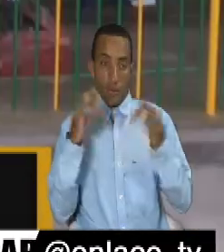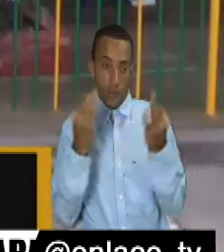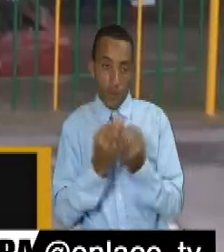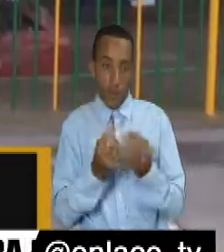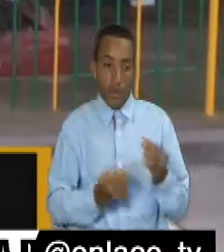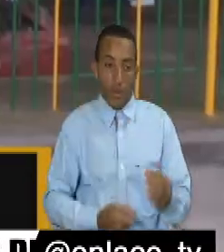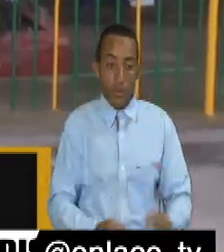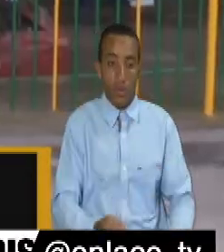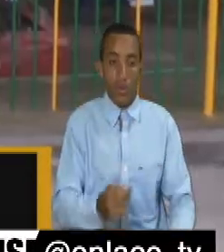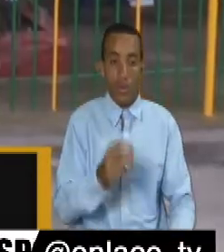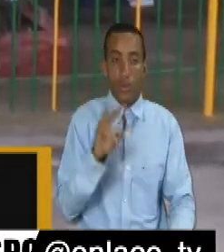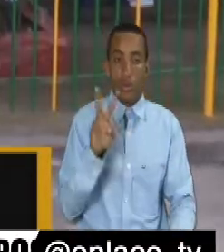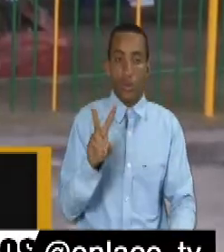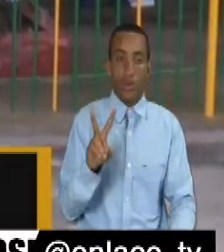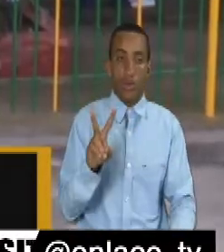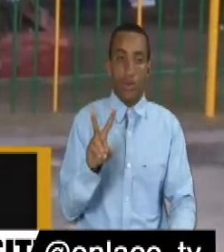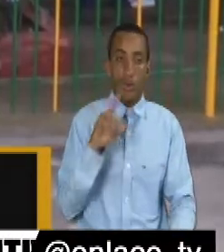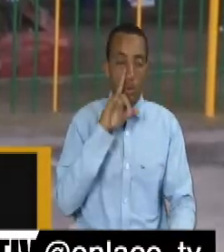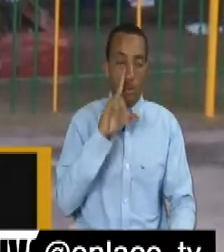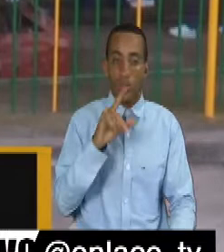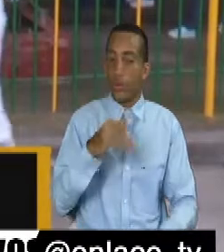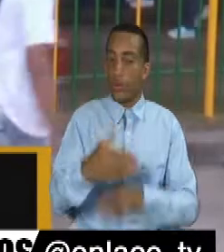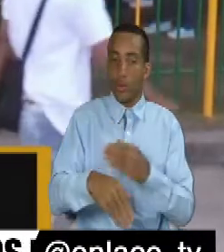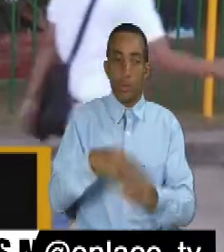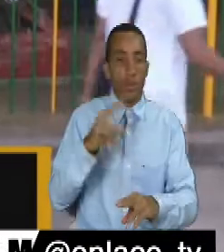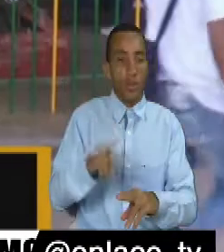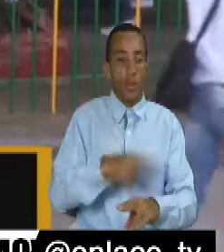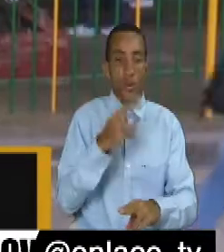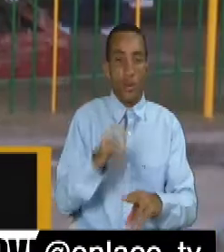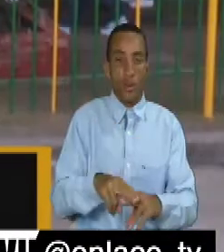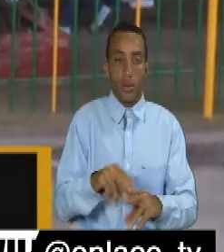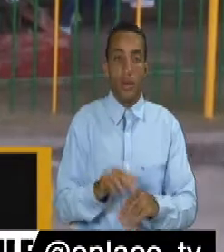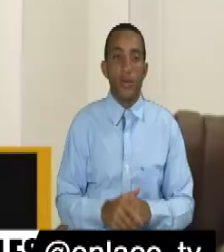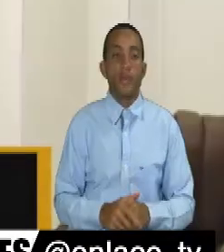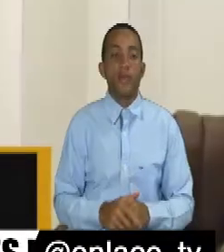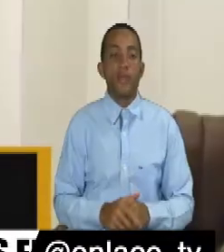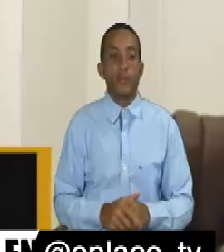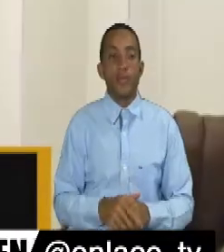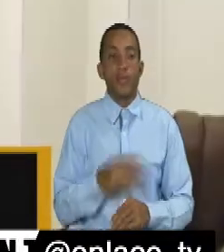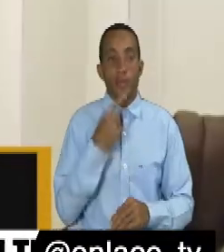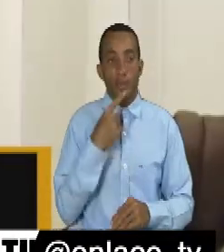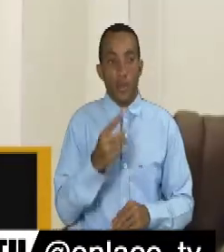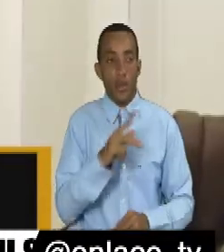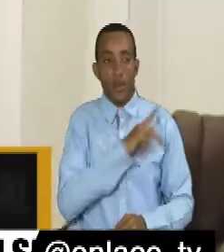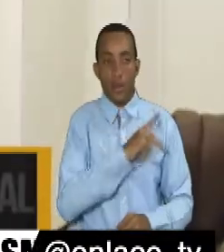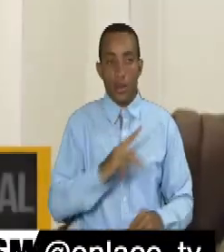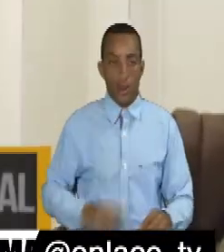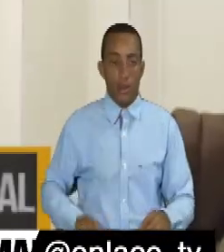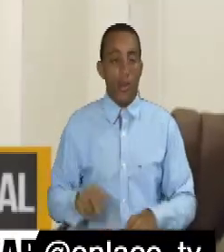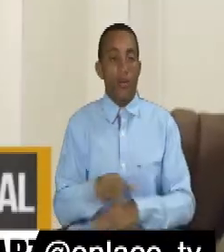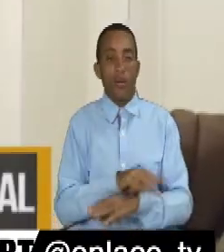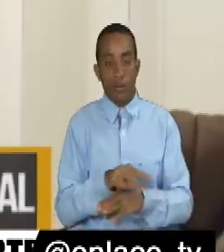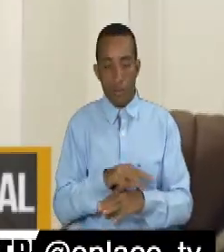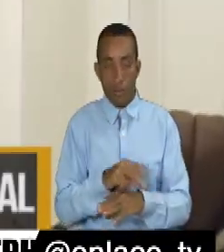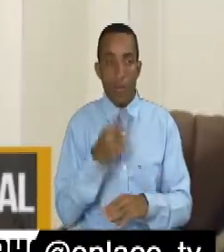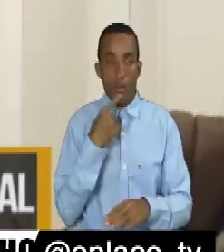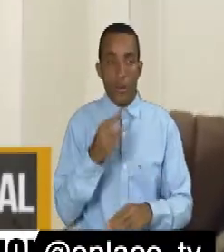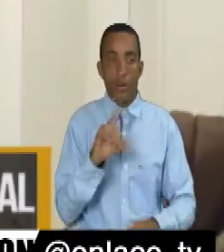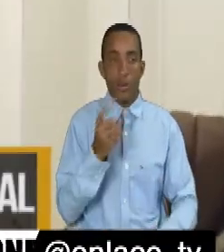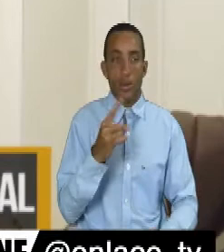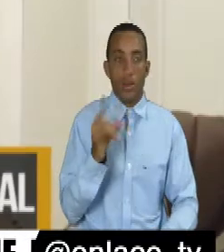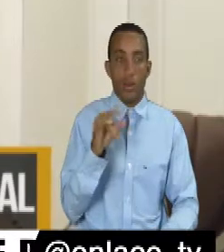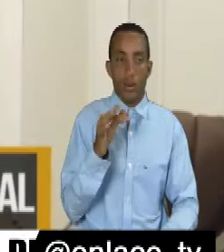julio en Barranca Bermeja siguen su curso normal. Hay elecciones, según lo ha confirmado el personero municipal de Barranca Bermeja, Gustavo de la Osa Sánchez.